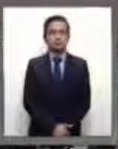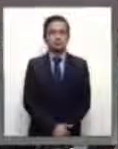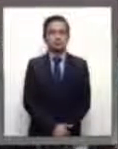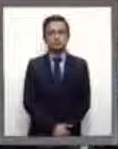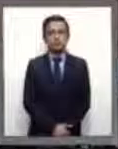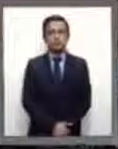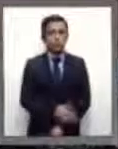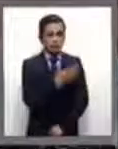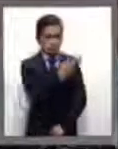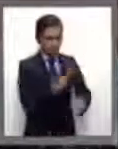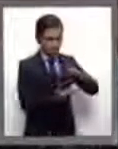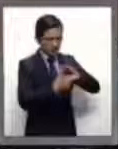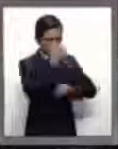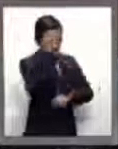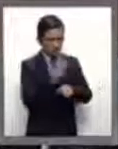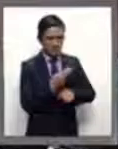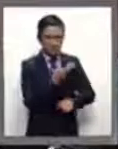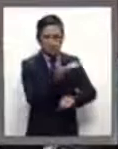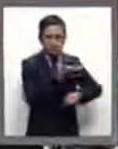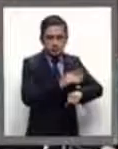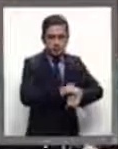Convenia de la mesa directiva.